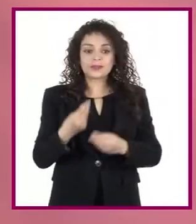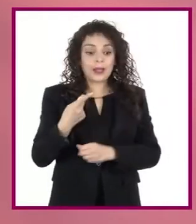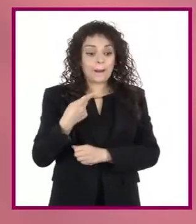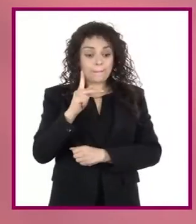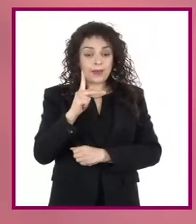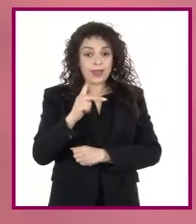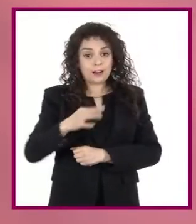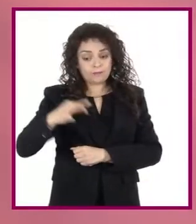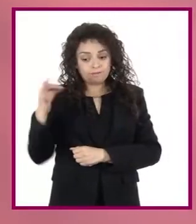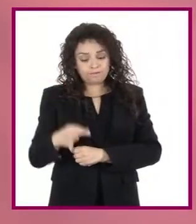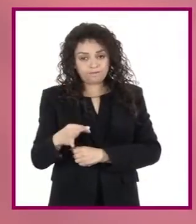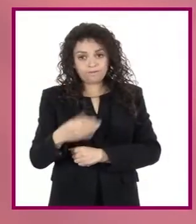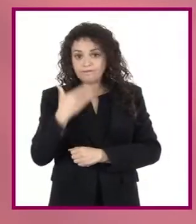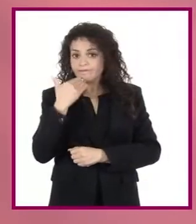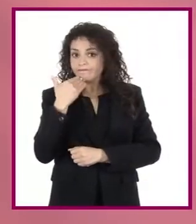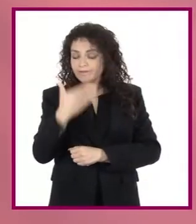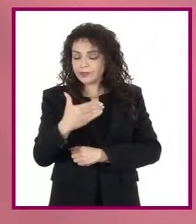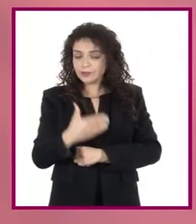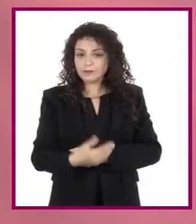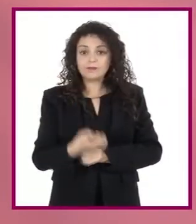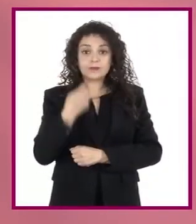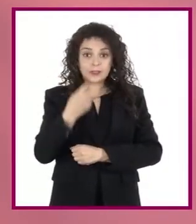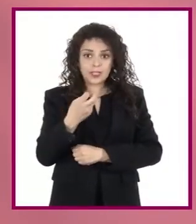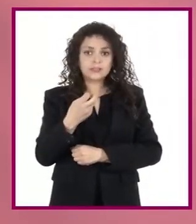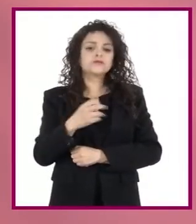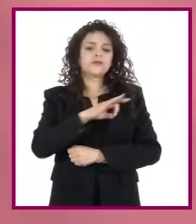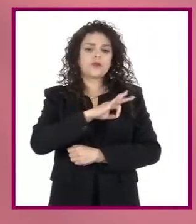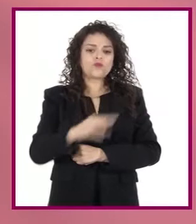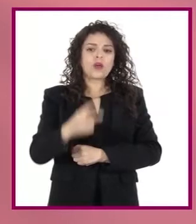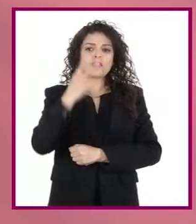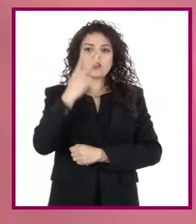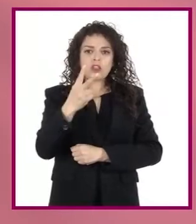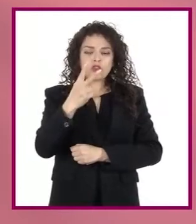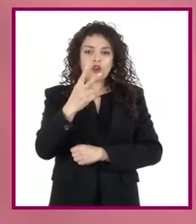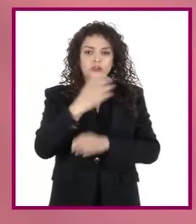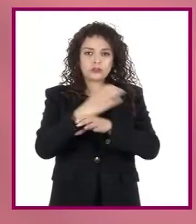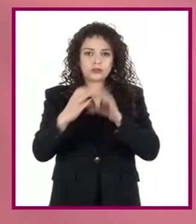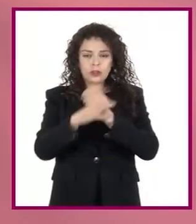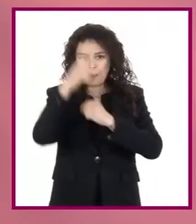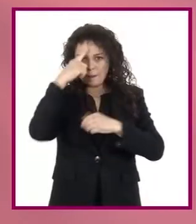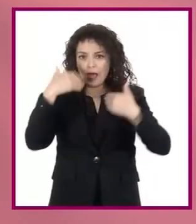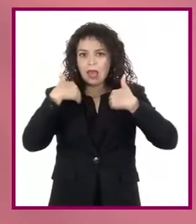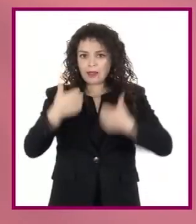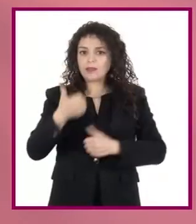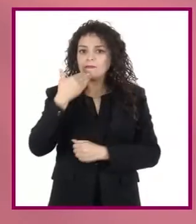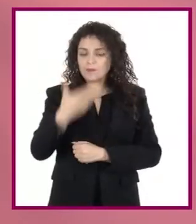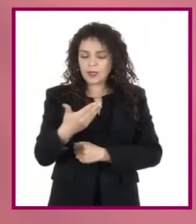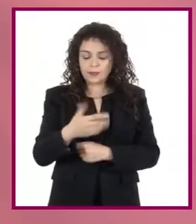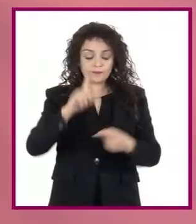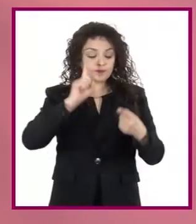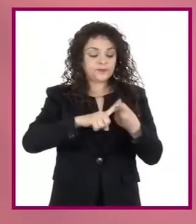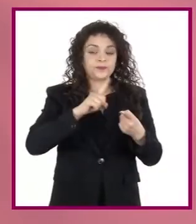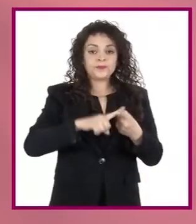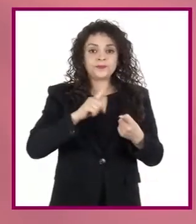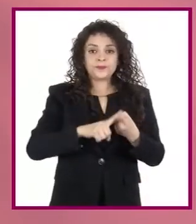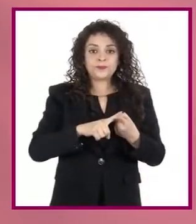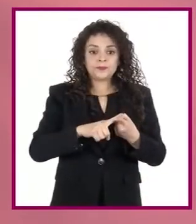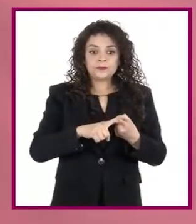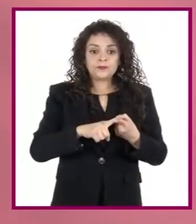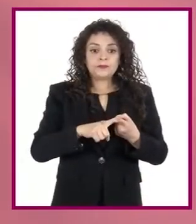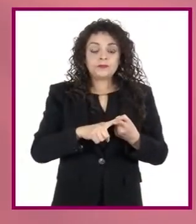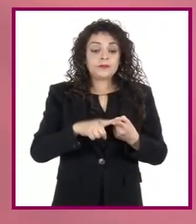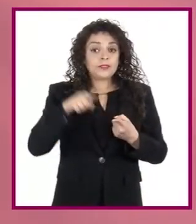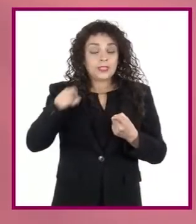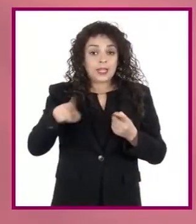y consistente. Así que podemos hacer dos buenas interpretaciones. La primera es que siendo